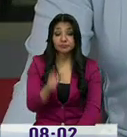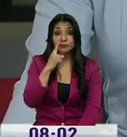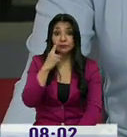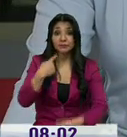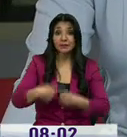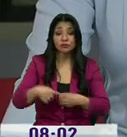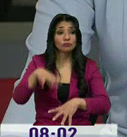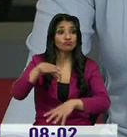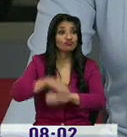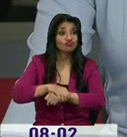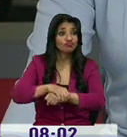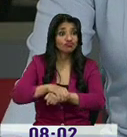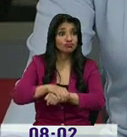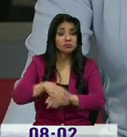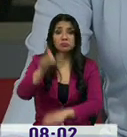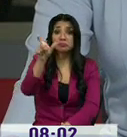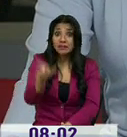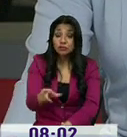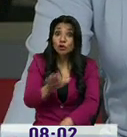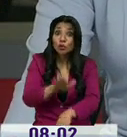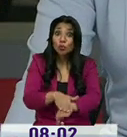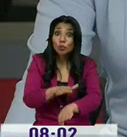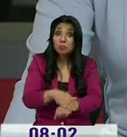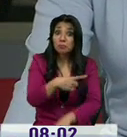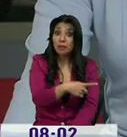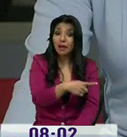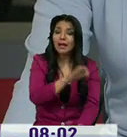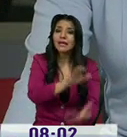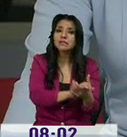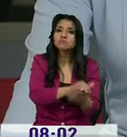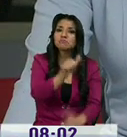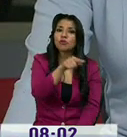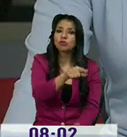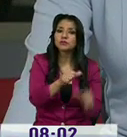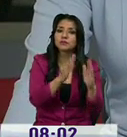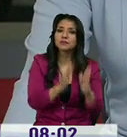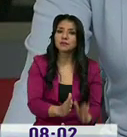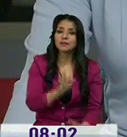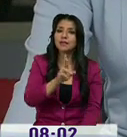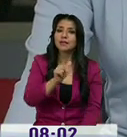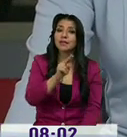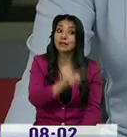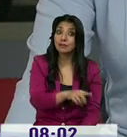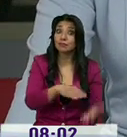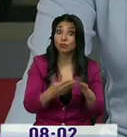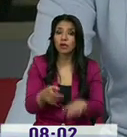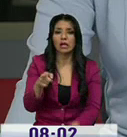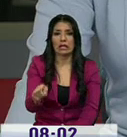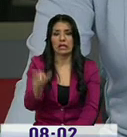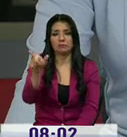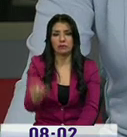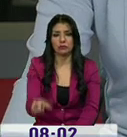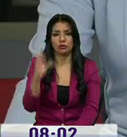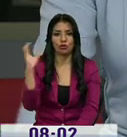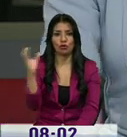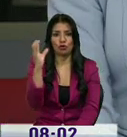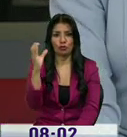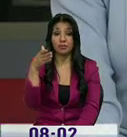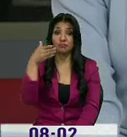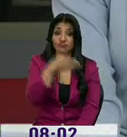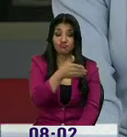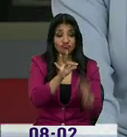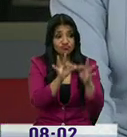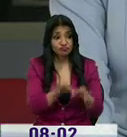fue capturado, uno de los presuntos responsables de la muerte de la esposa del asambleísta Rina Campaín. El colombiano llegó para arreglar los papeles